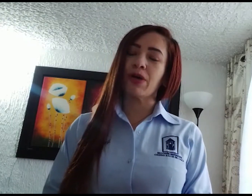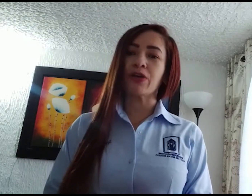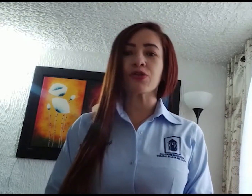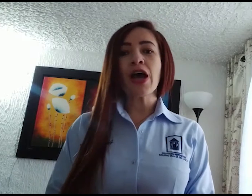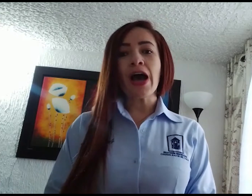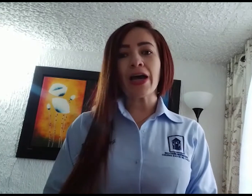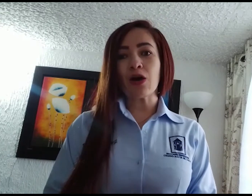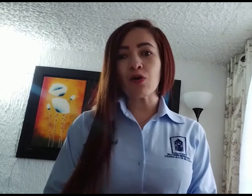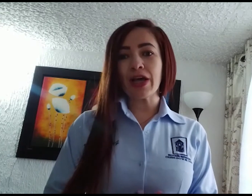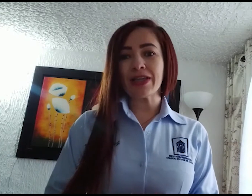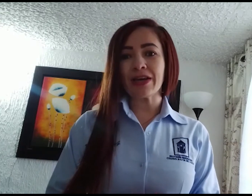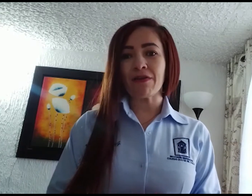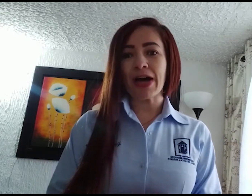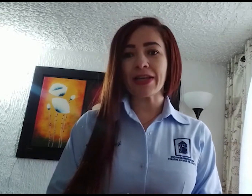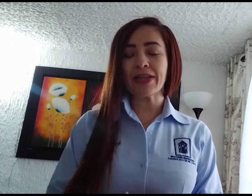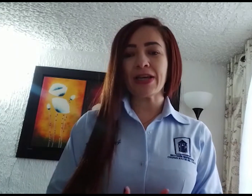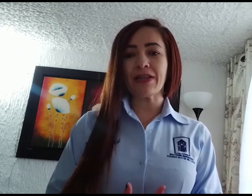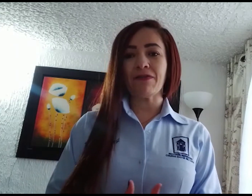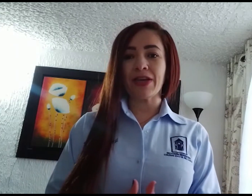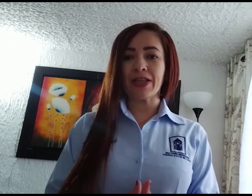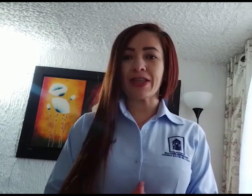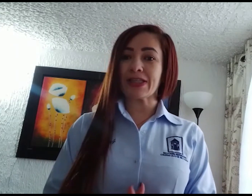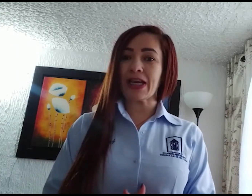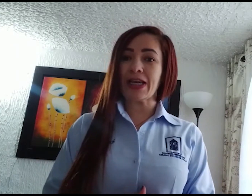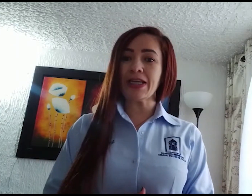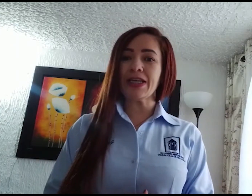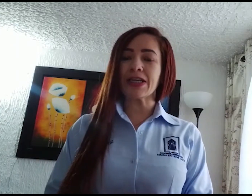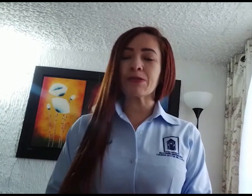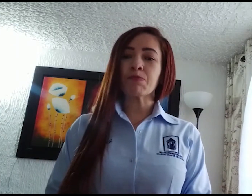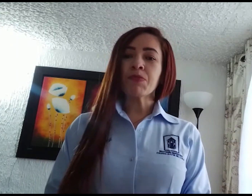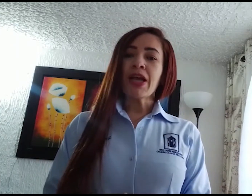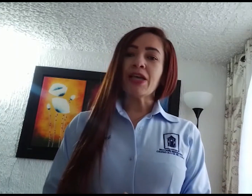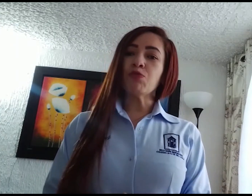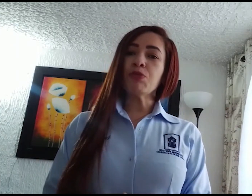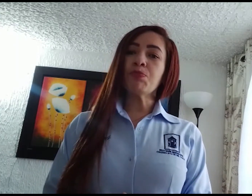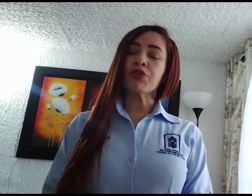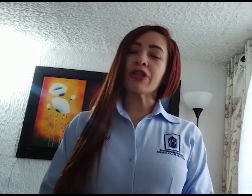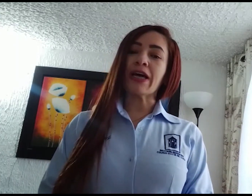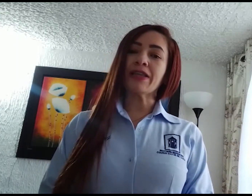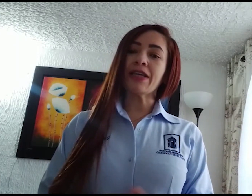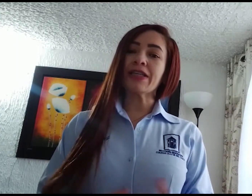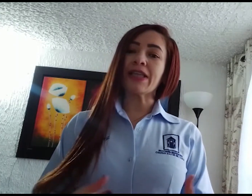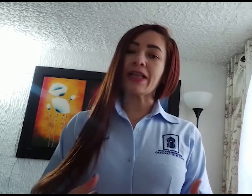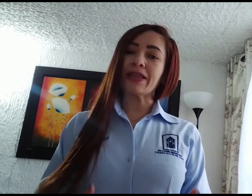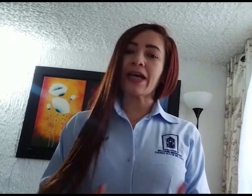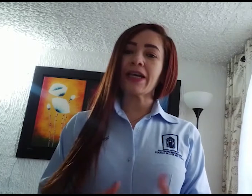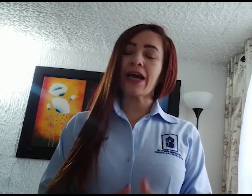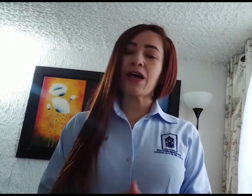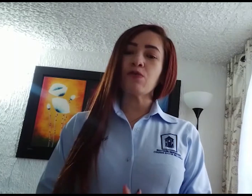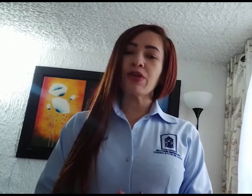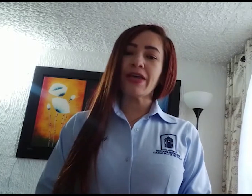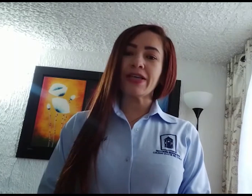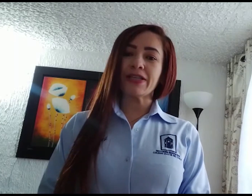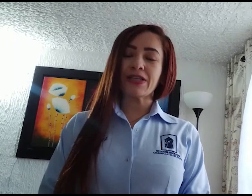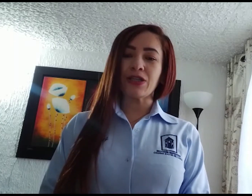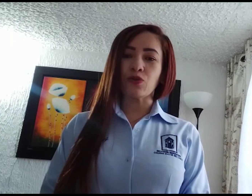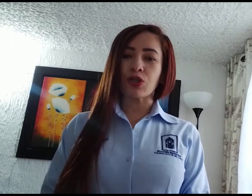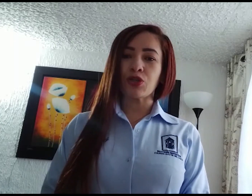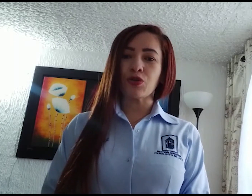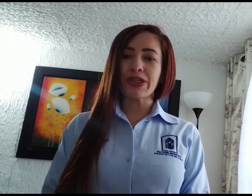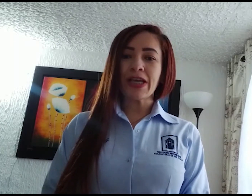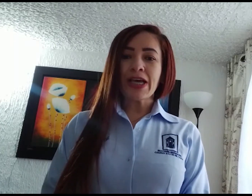seres humanos a la hora de trabajar desde las diferentes líneas. Es muy importante resaltar cada una de